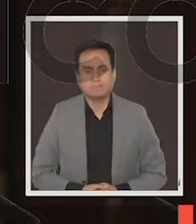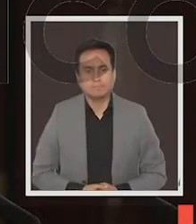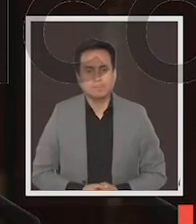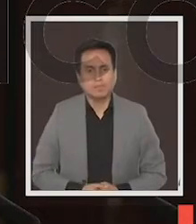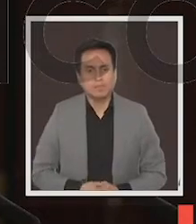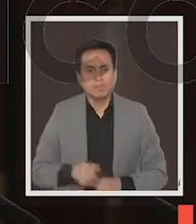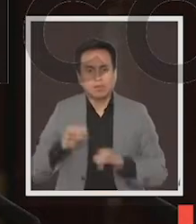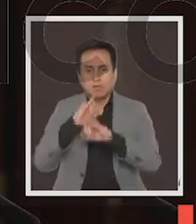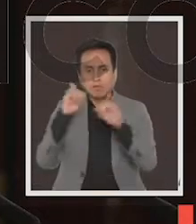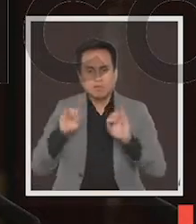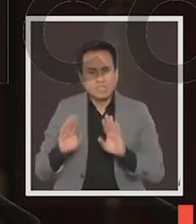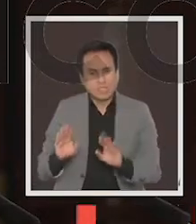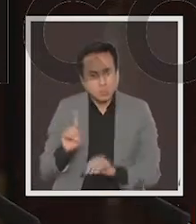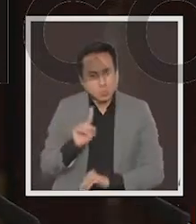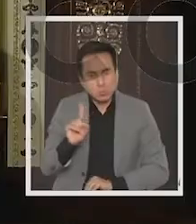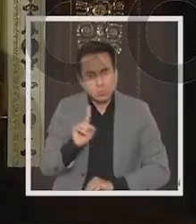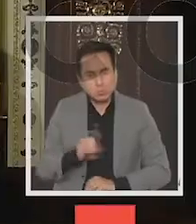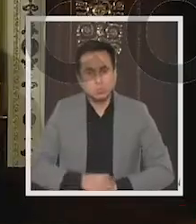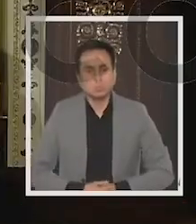no es el modo